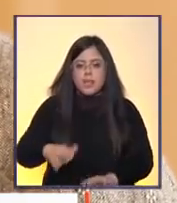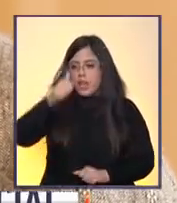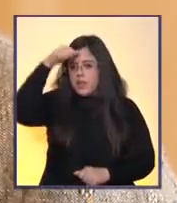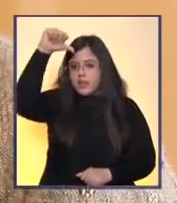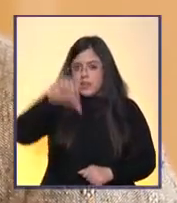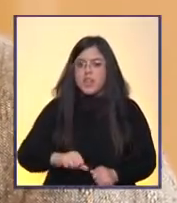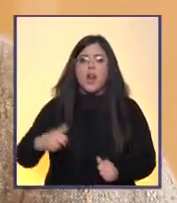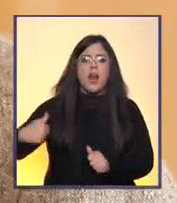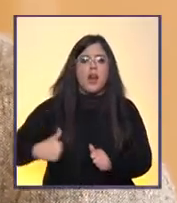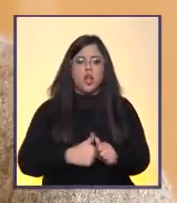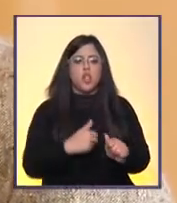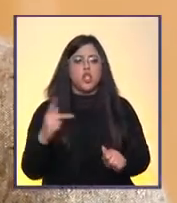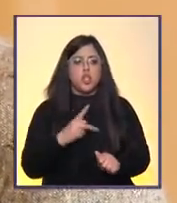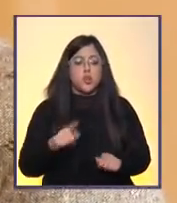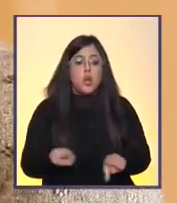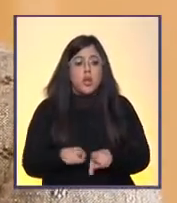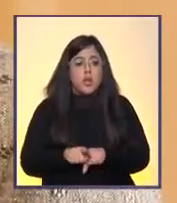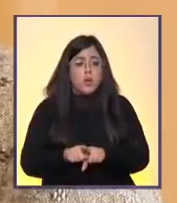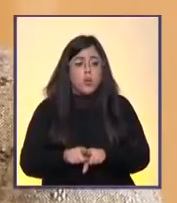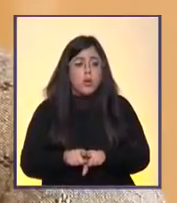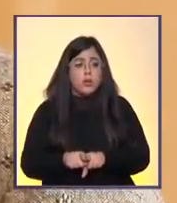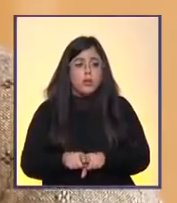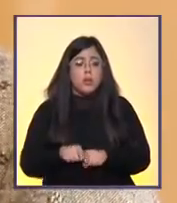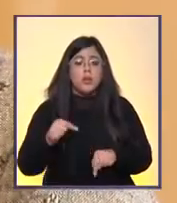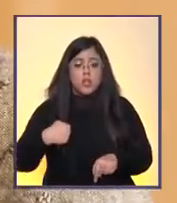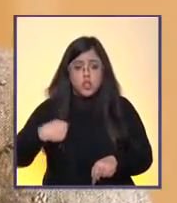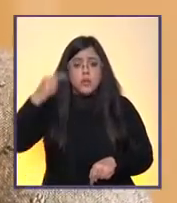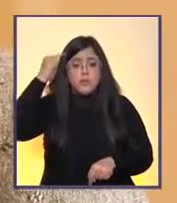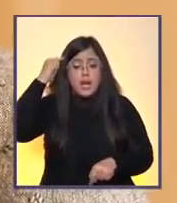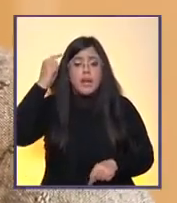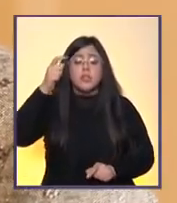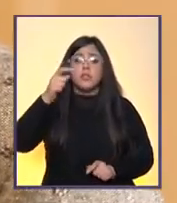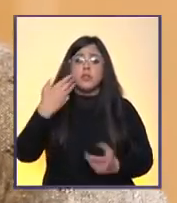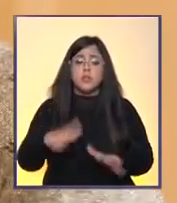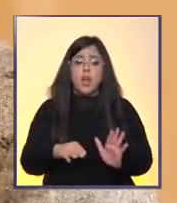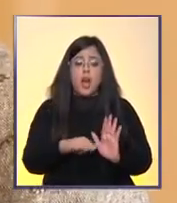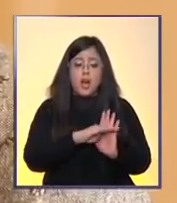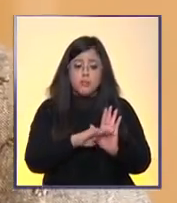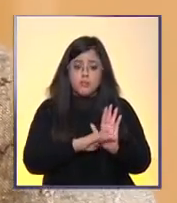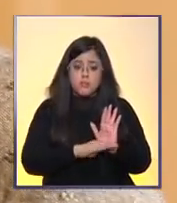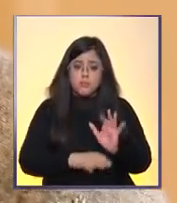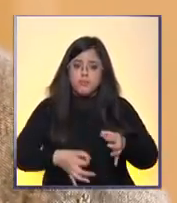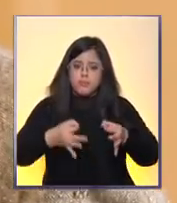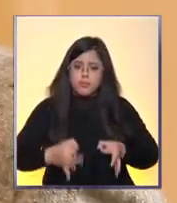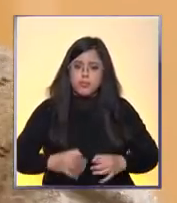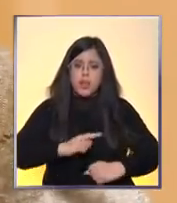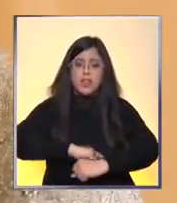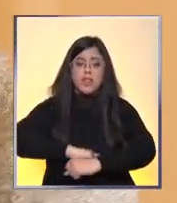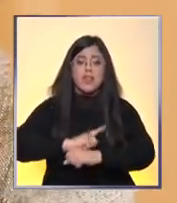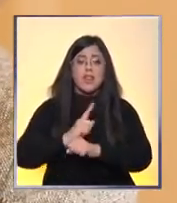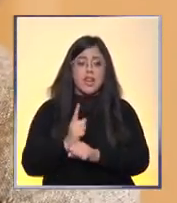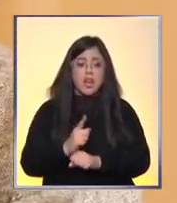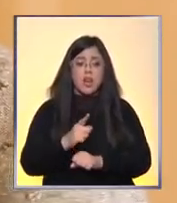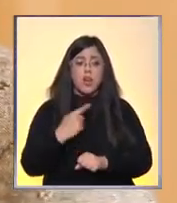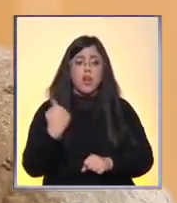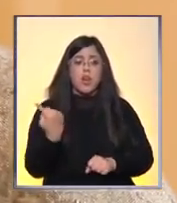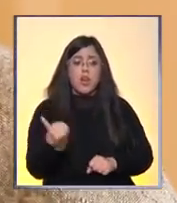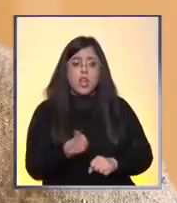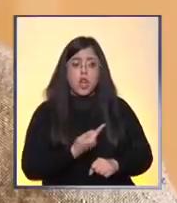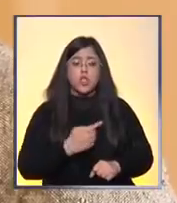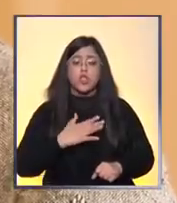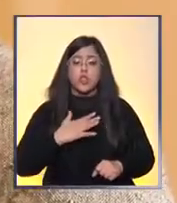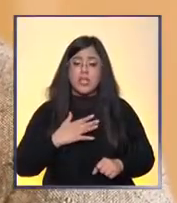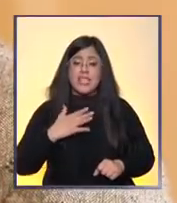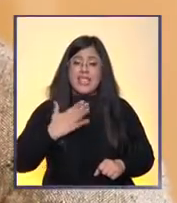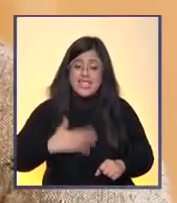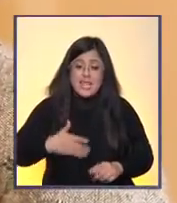es muy expectante, entonces por eso es que creo yo que la agenda más radical de género, que no pudimos desplegarla con fuerza durante estos